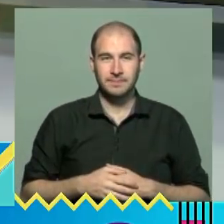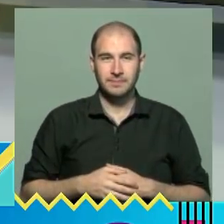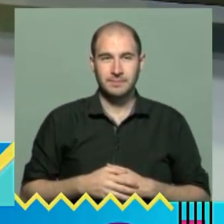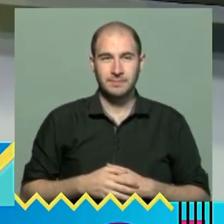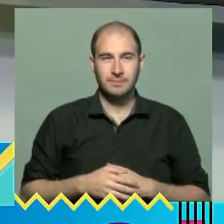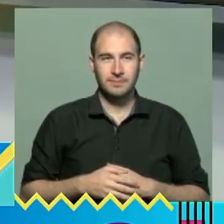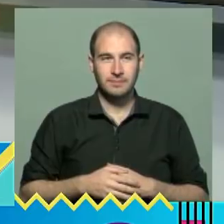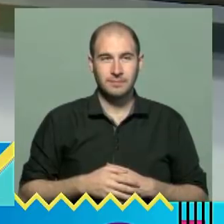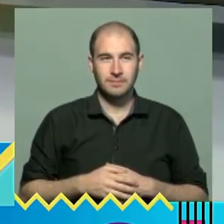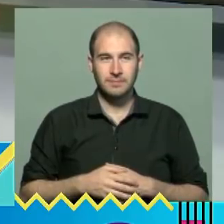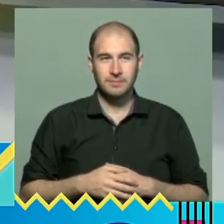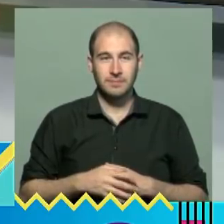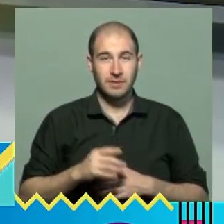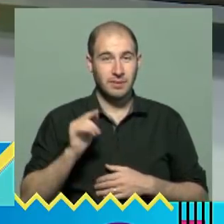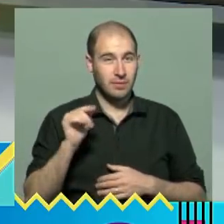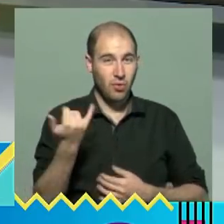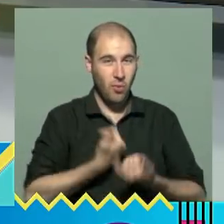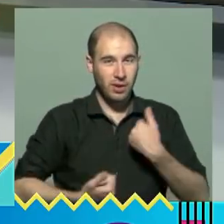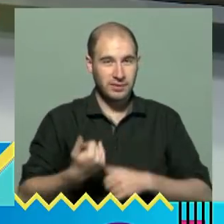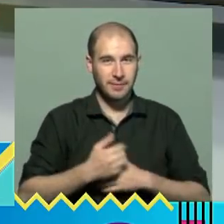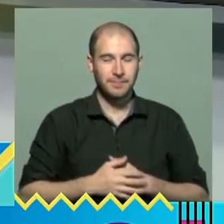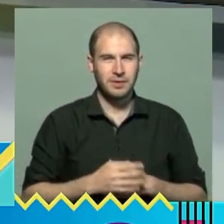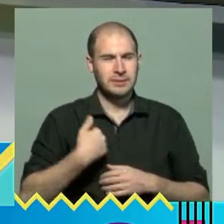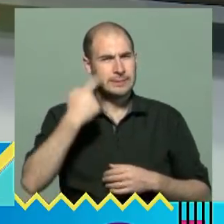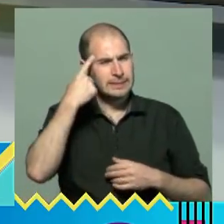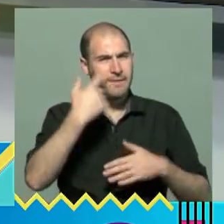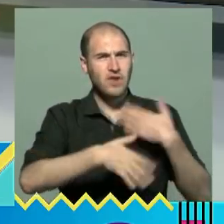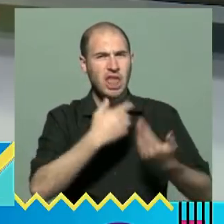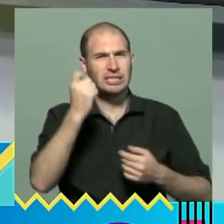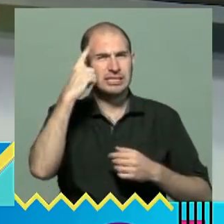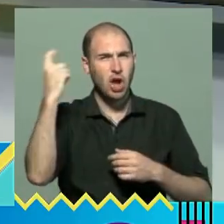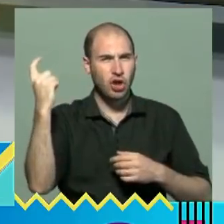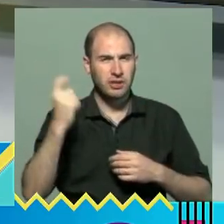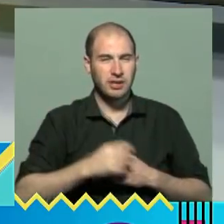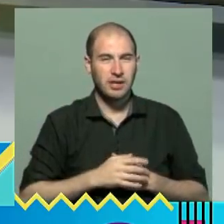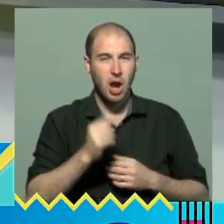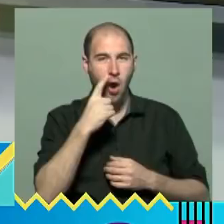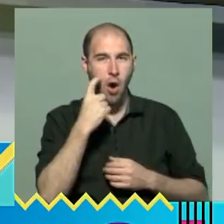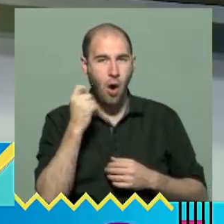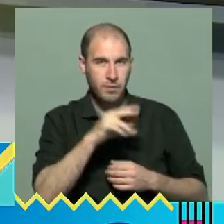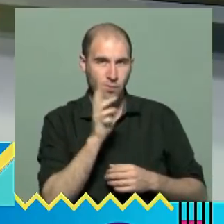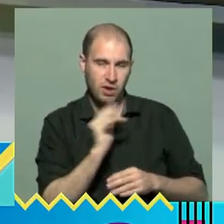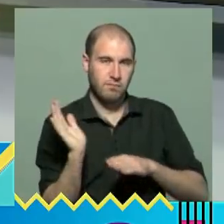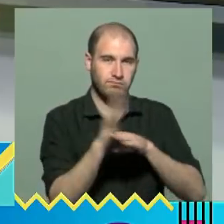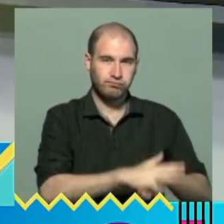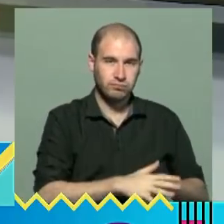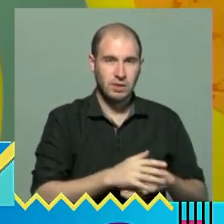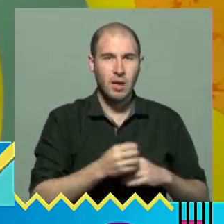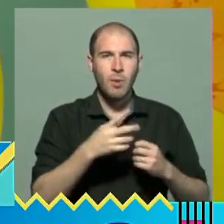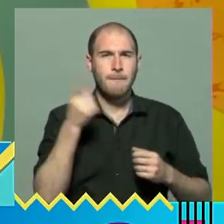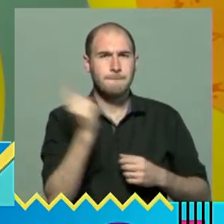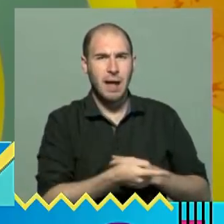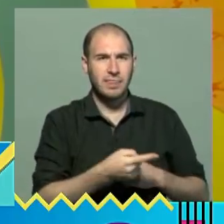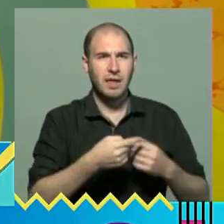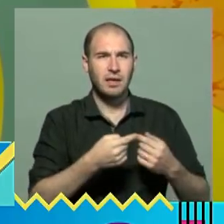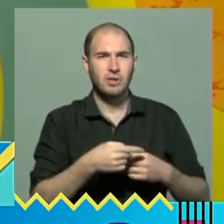¿Nena? Hablaba y pensaba en la violencia psicológica que hace el hombre a la mujer al obligarla a